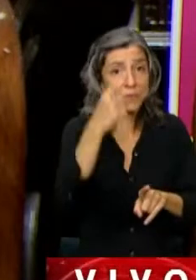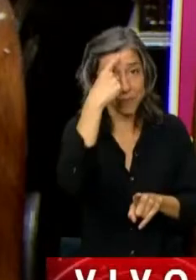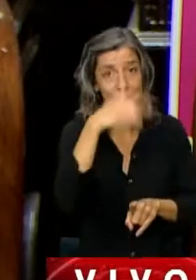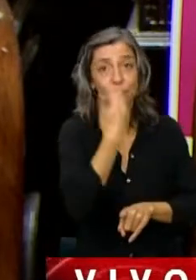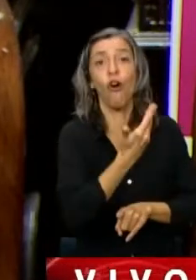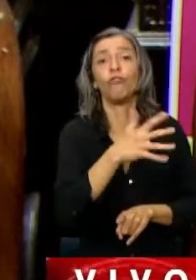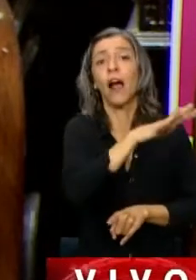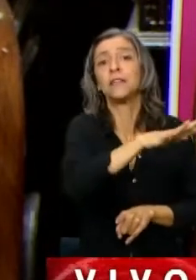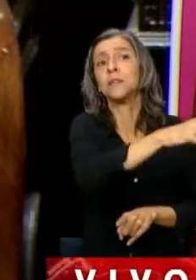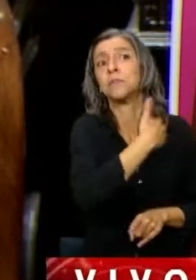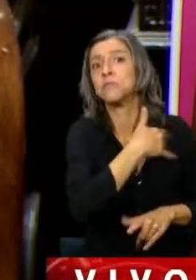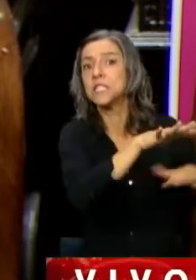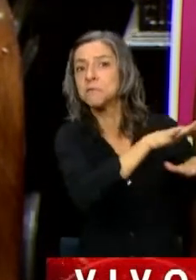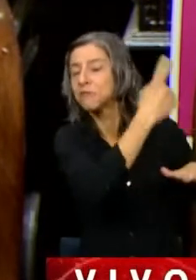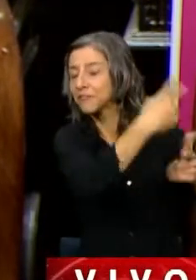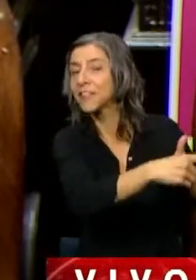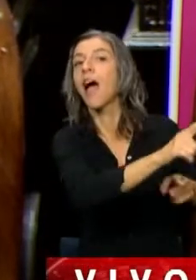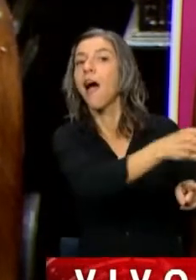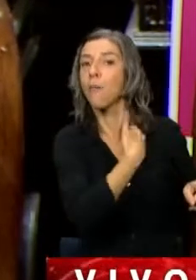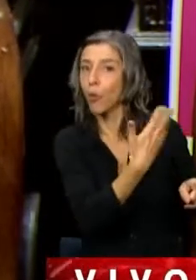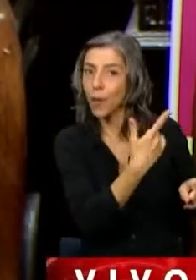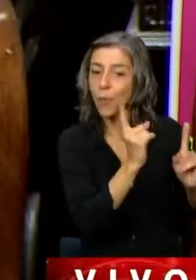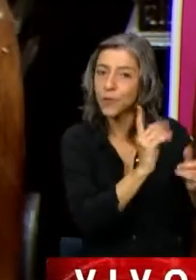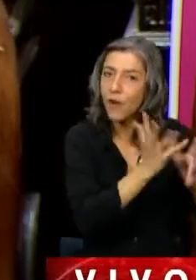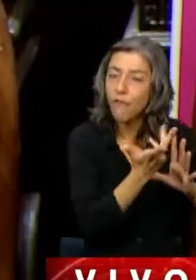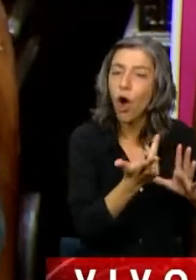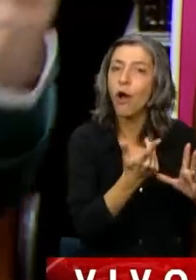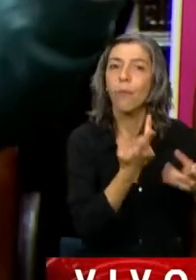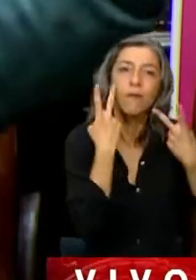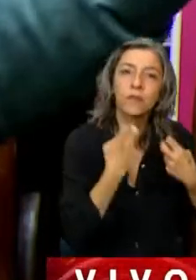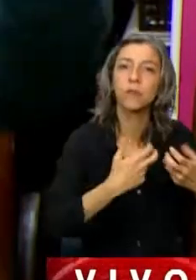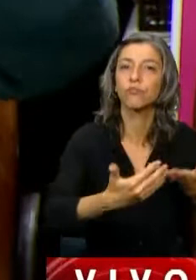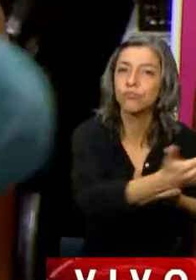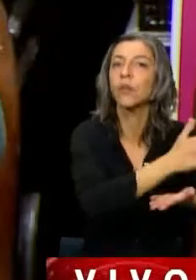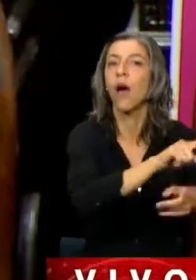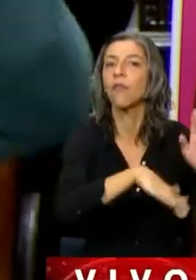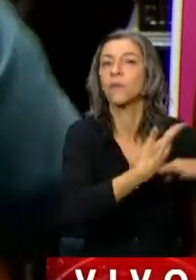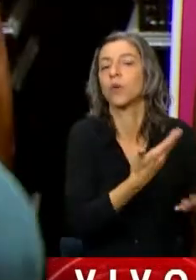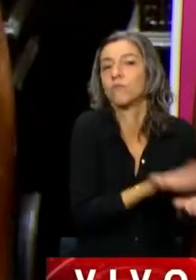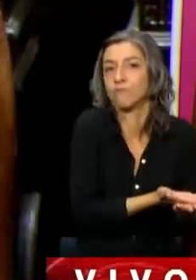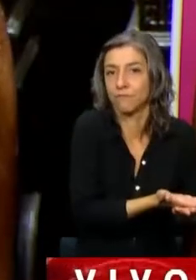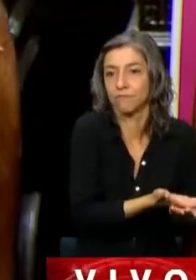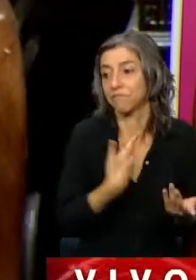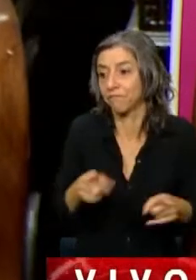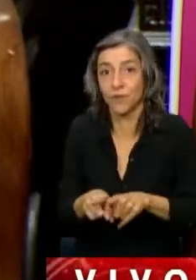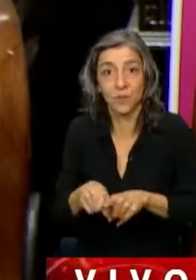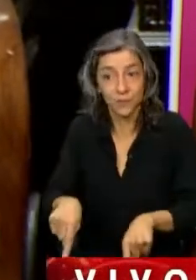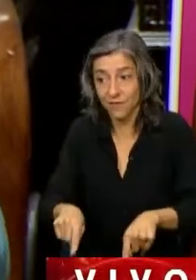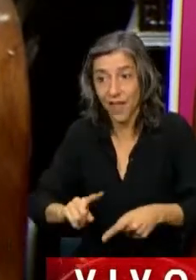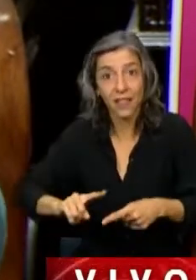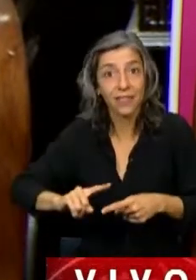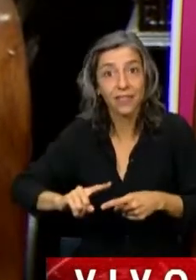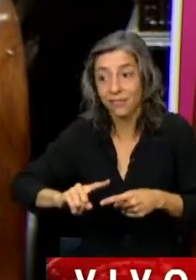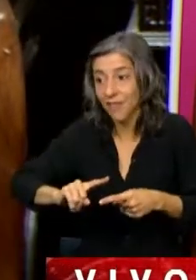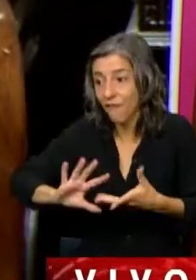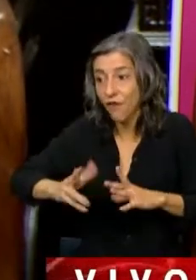que puedan transformar la vida de la gente. A lo mejor no es casualidad que el hecho de que una vecina de un barrio popular esté liderando esta política